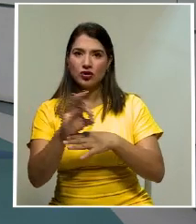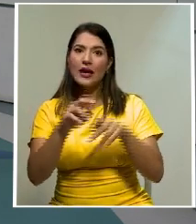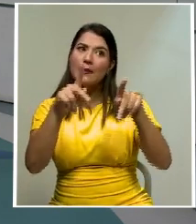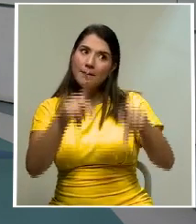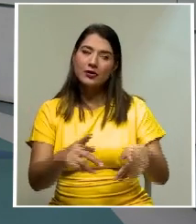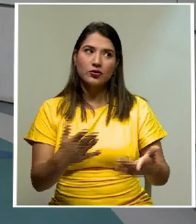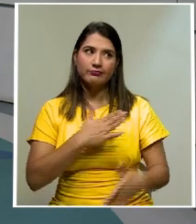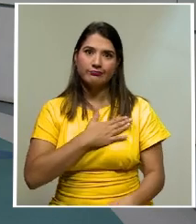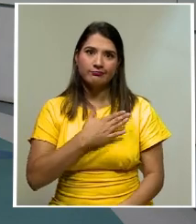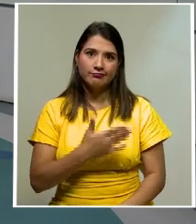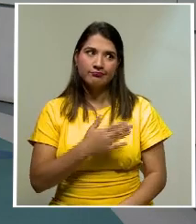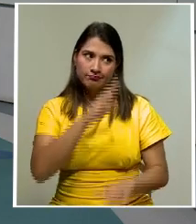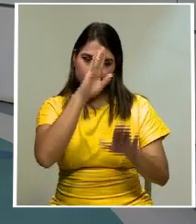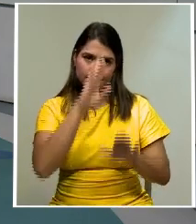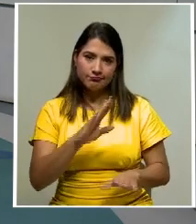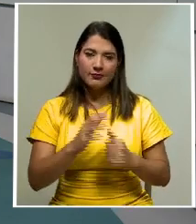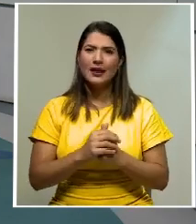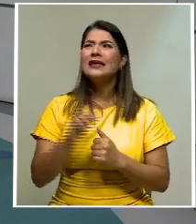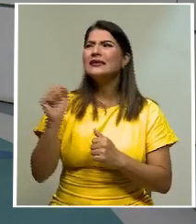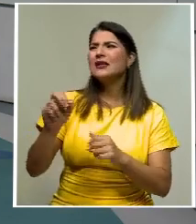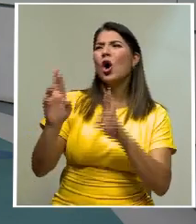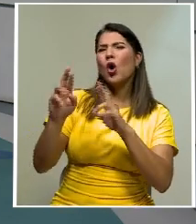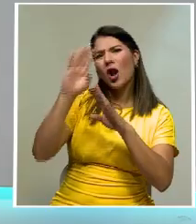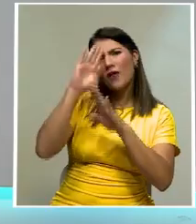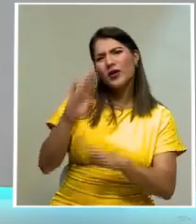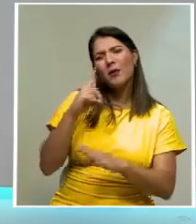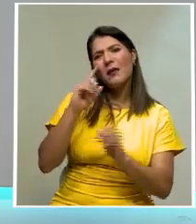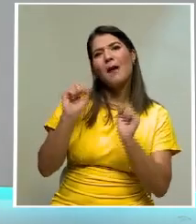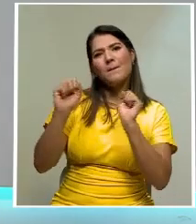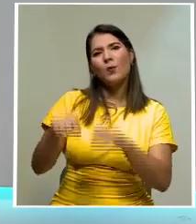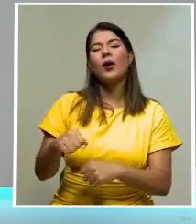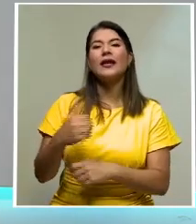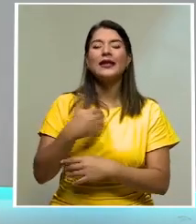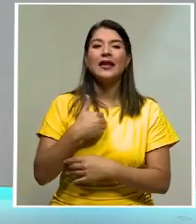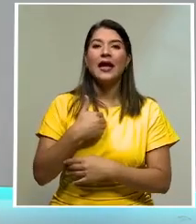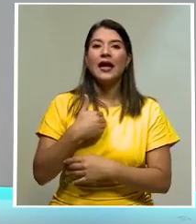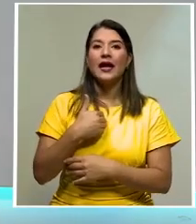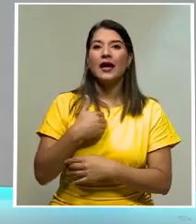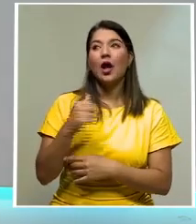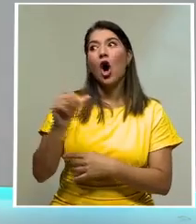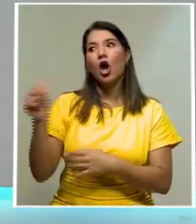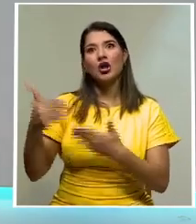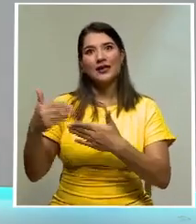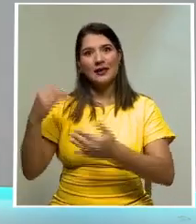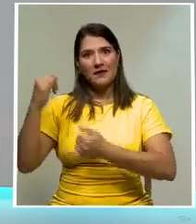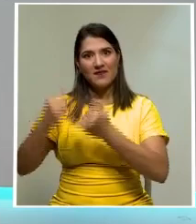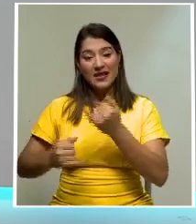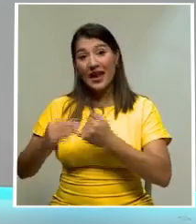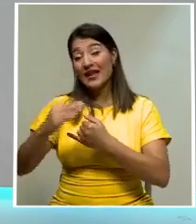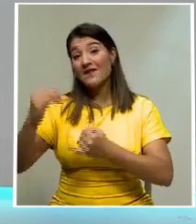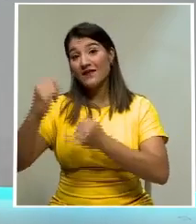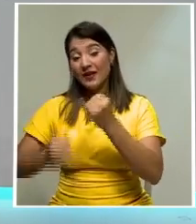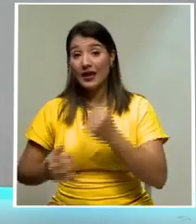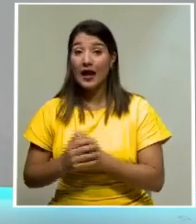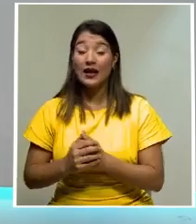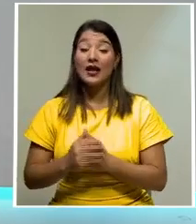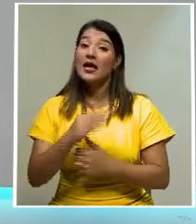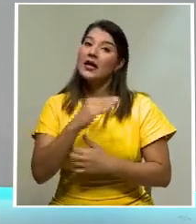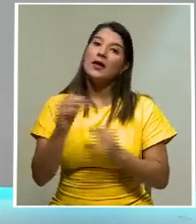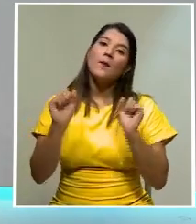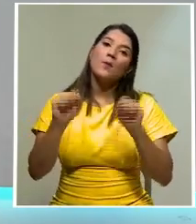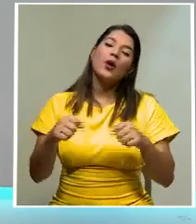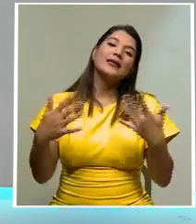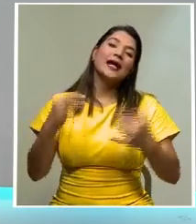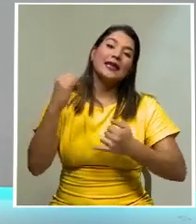de su parte y sea obediente, ¿verdad? Que sean obedientes para poder tener la otra semifinal y la final, y que bueno, se acabe este